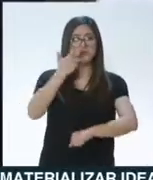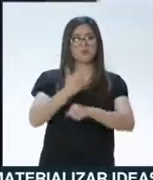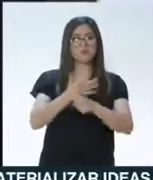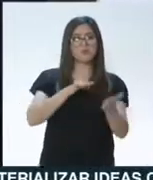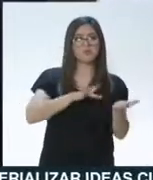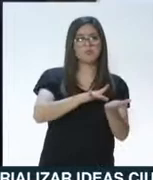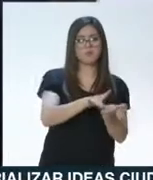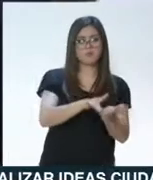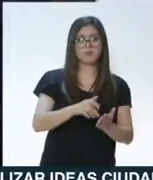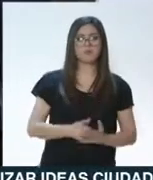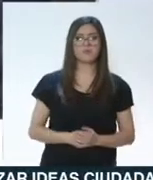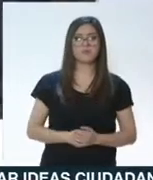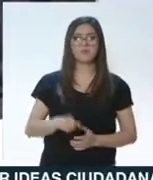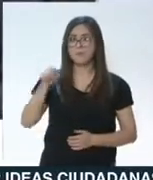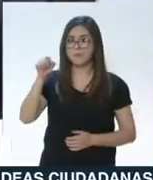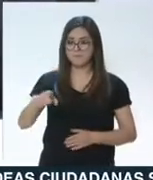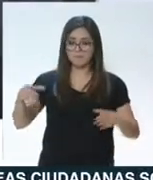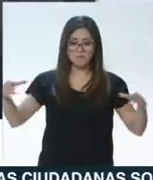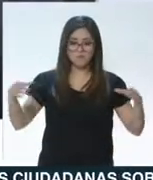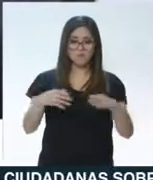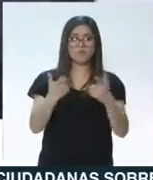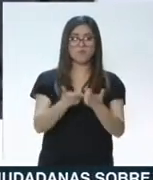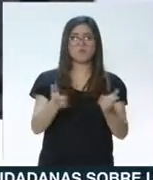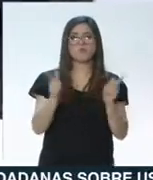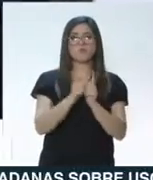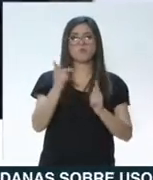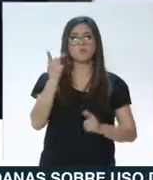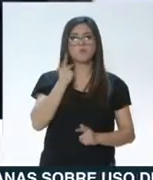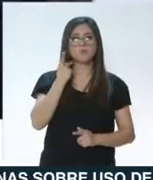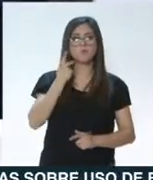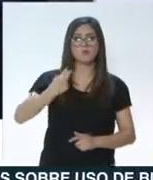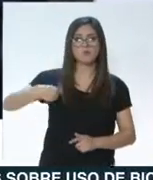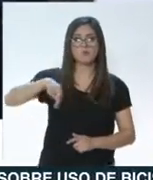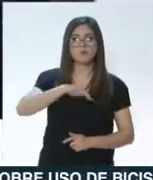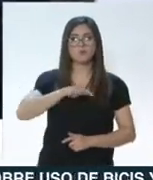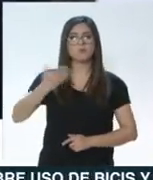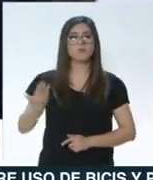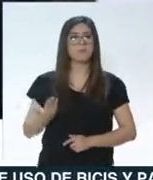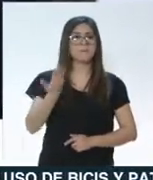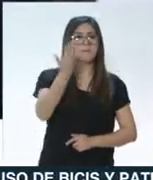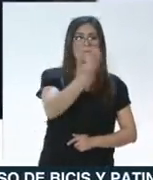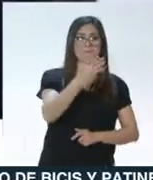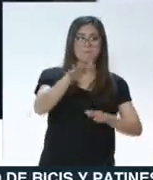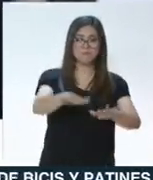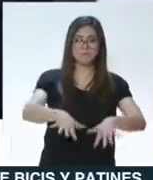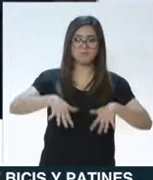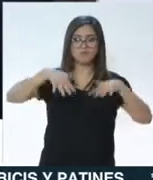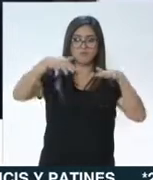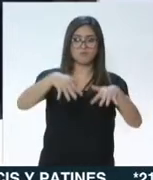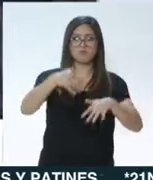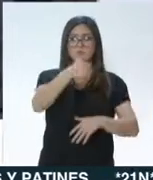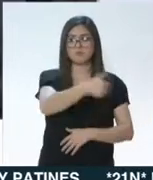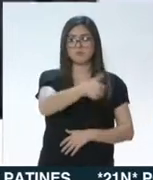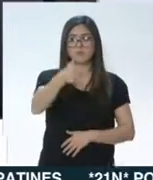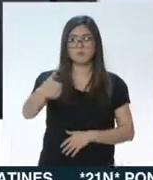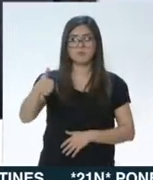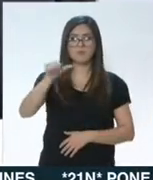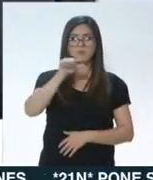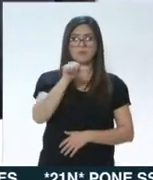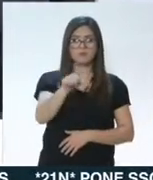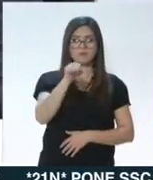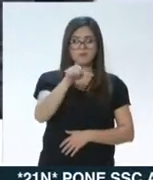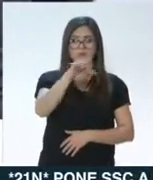de nuestras concejalas y concejales solicitaremos de manera formal en sesión de consejo de cada una de las 16